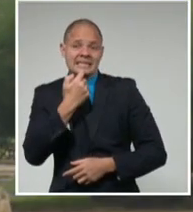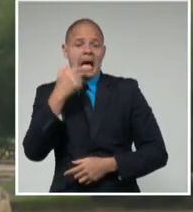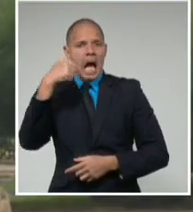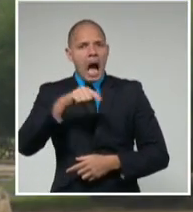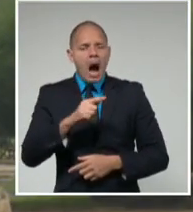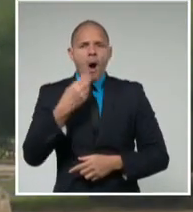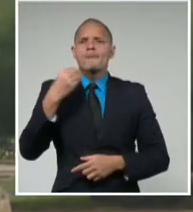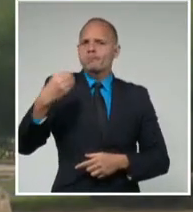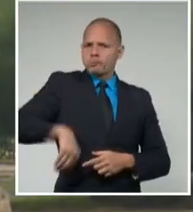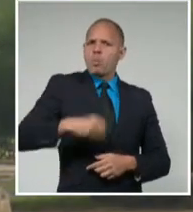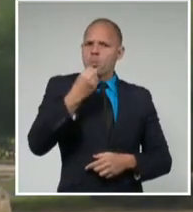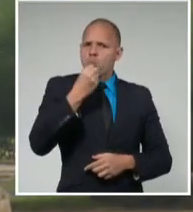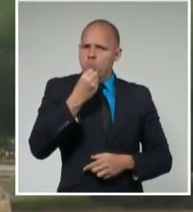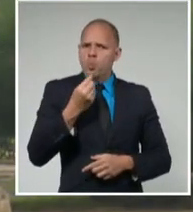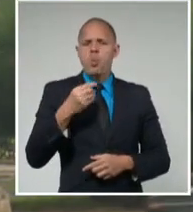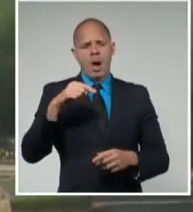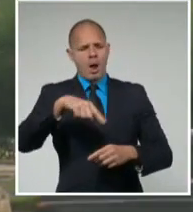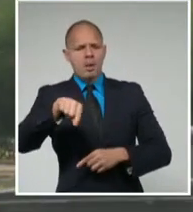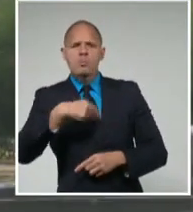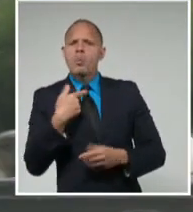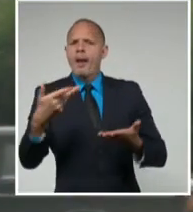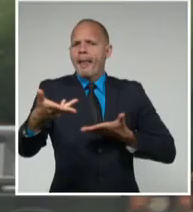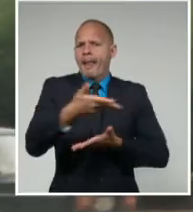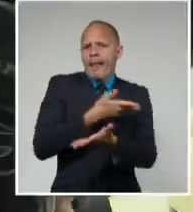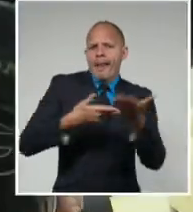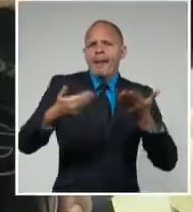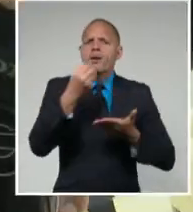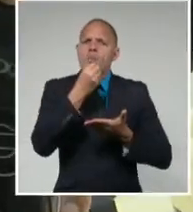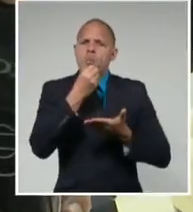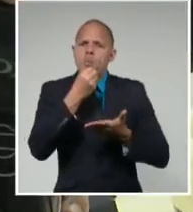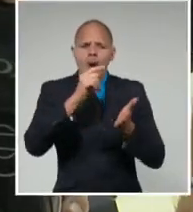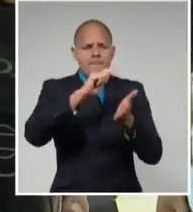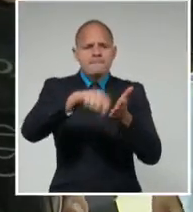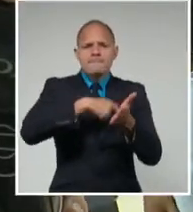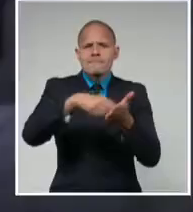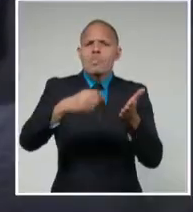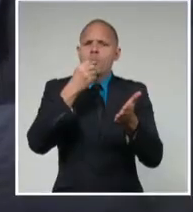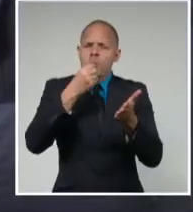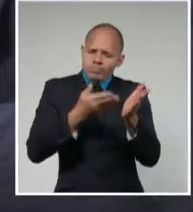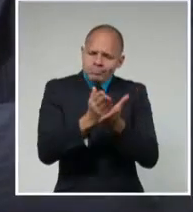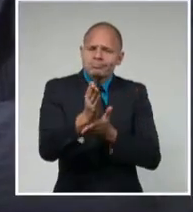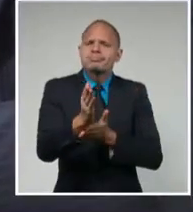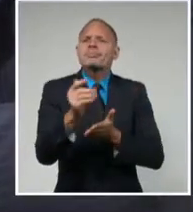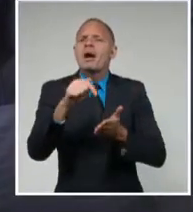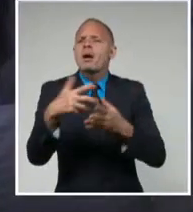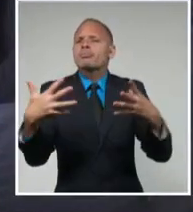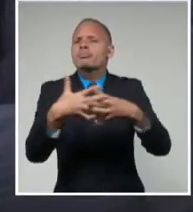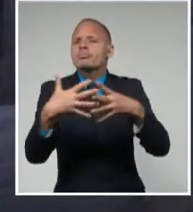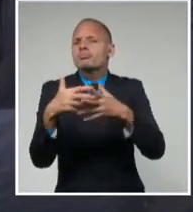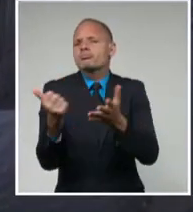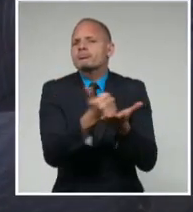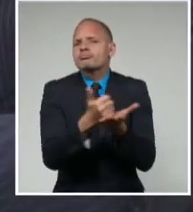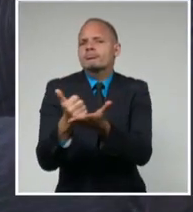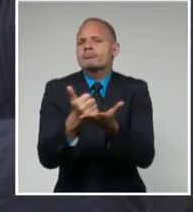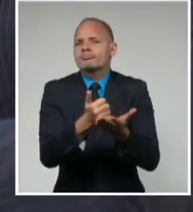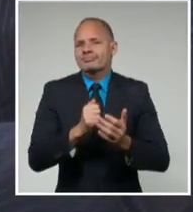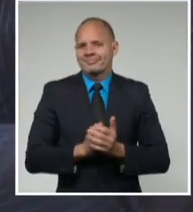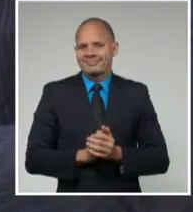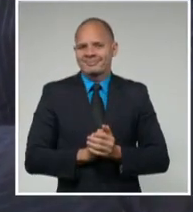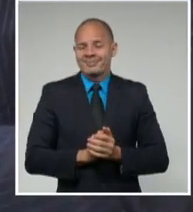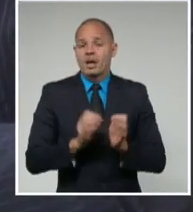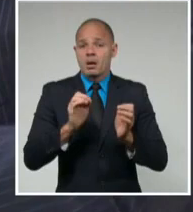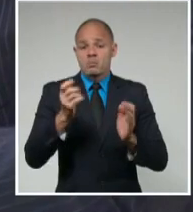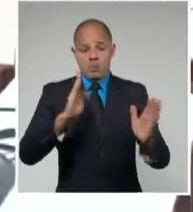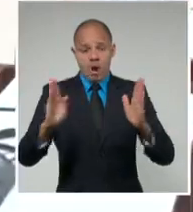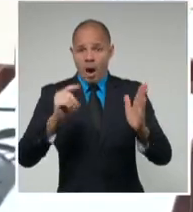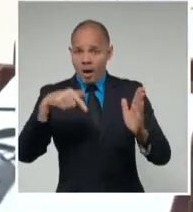el diálogo político y profundizar la cooperación en diversos sectores. Durante su visita, está previsto que el distinguido visitante realice